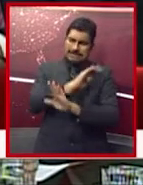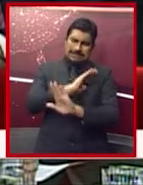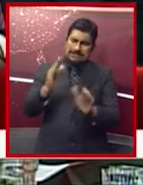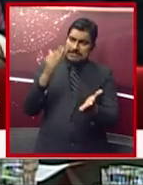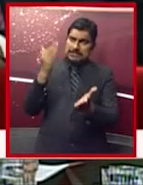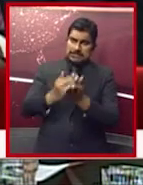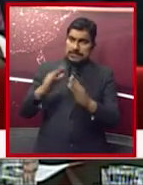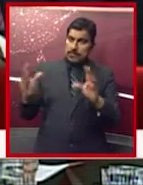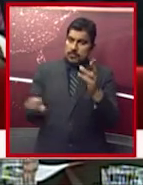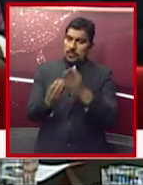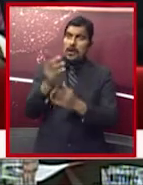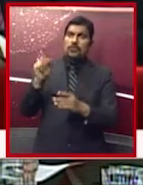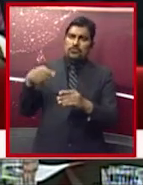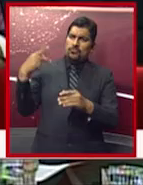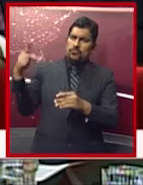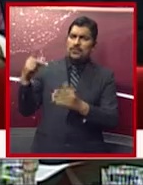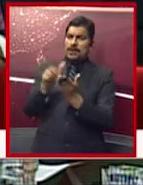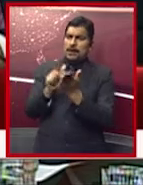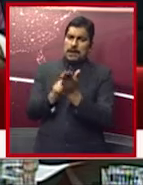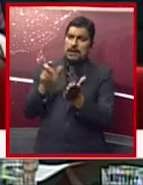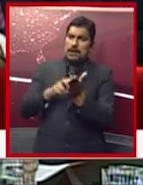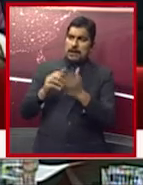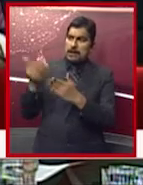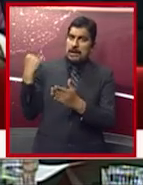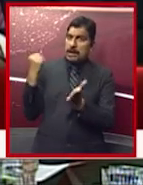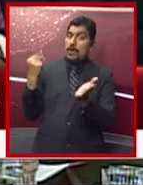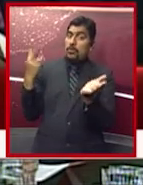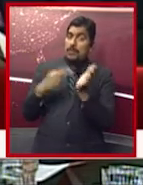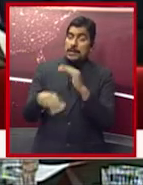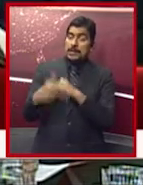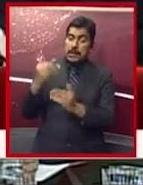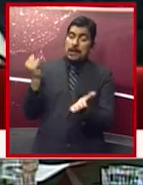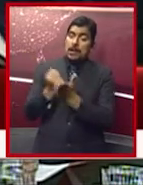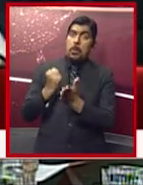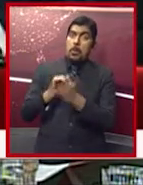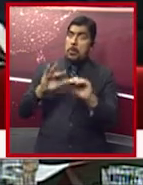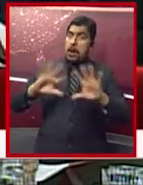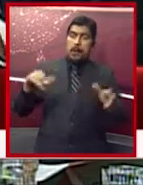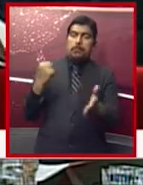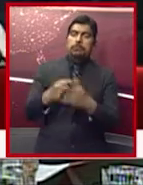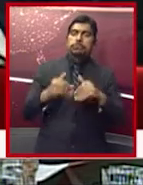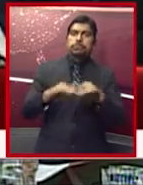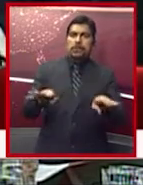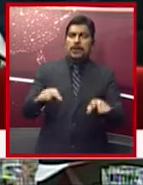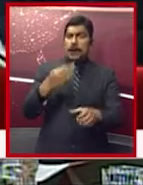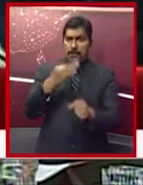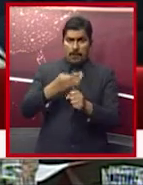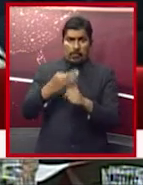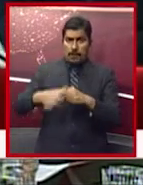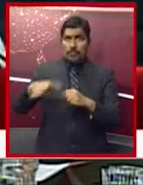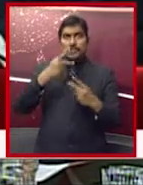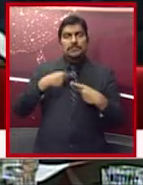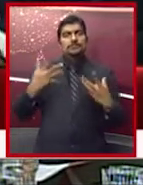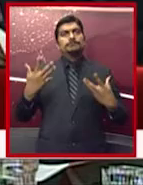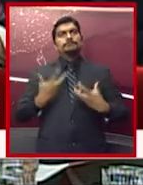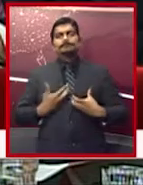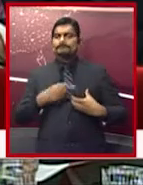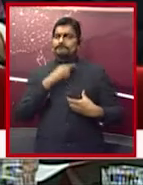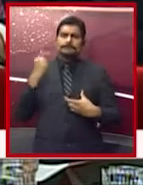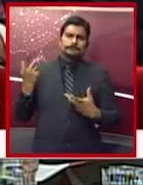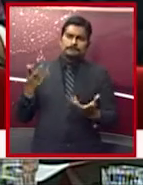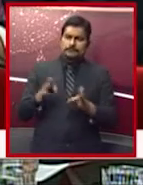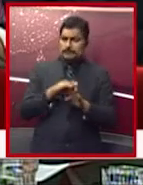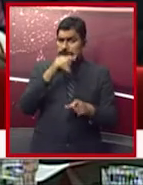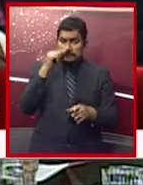que aprobaron su tóxica reforma fiscal en el 2013, que tanto ha afectado a la sociedad mexicana. ¿Y